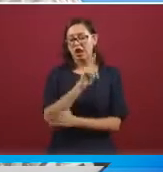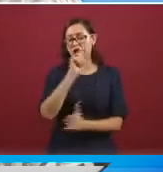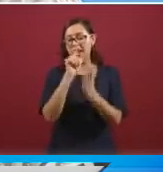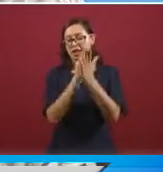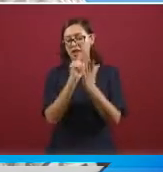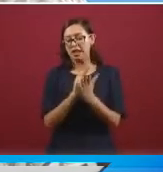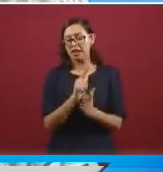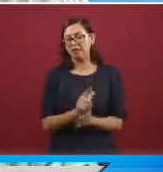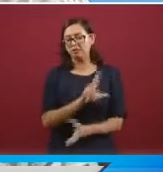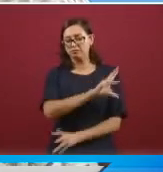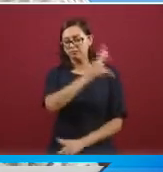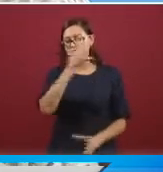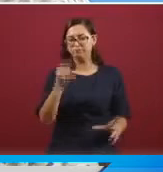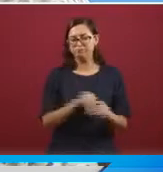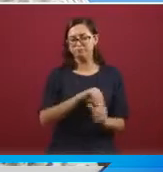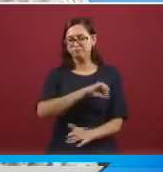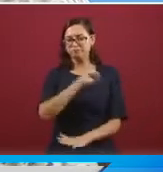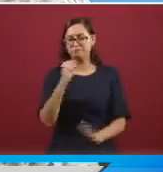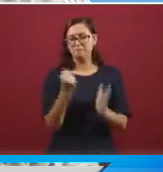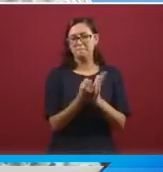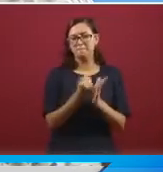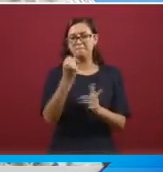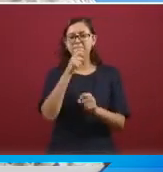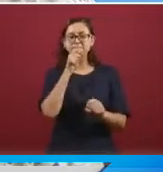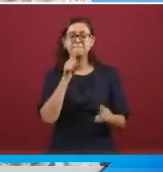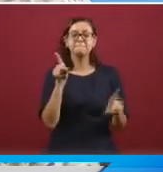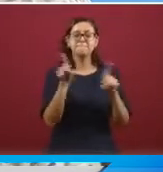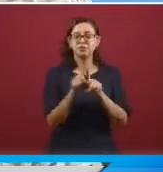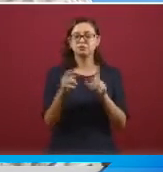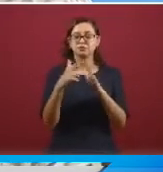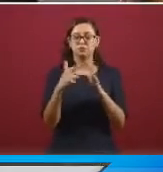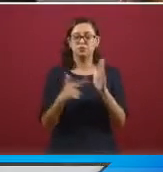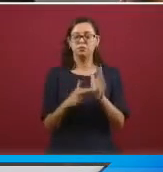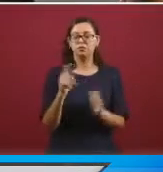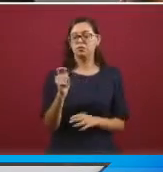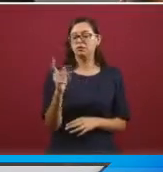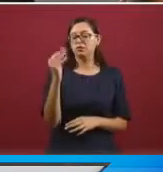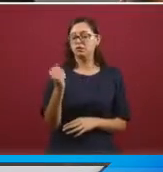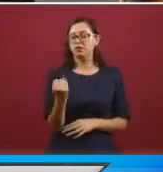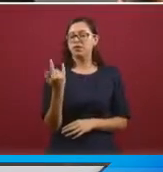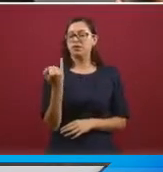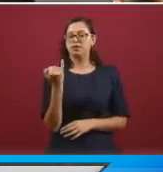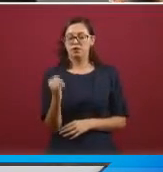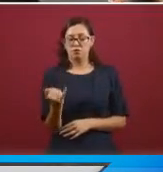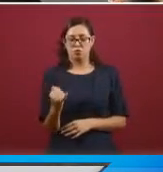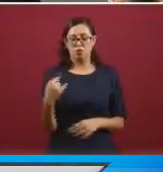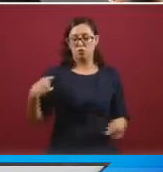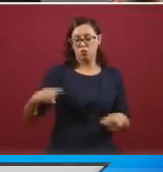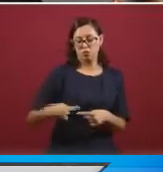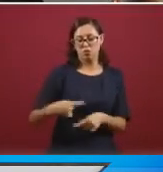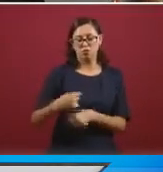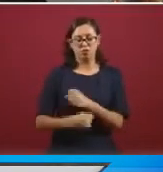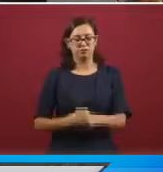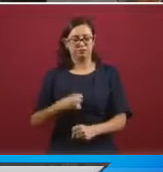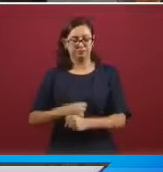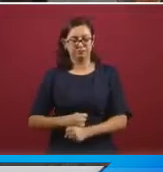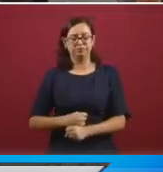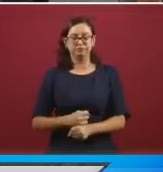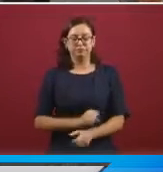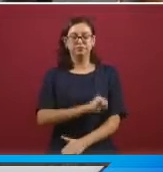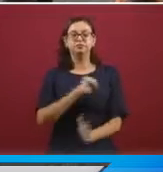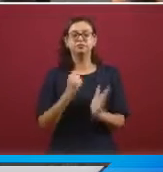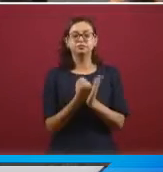El reclutamiento lleva ya 14,000 elementos que se encuentran en capacitación. Es necesario presentar examen médico, físico y de factor